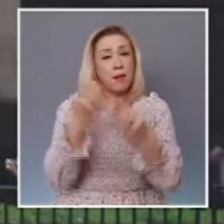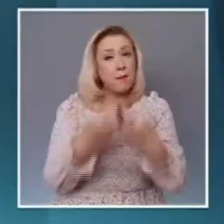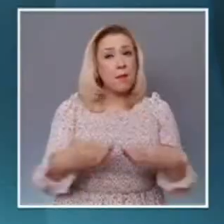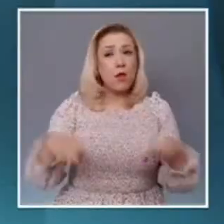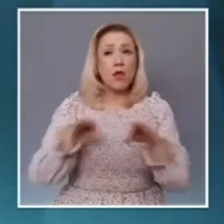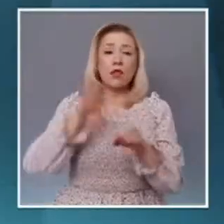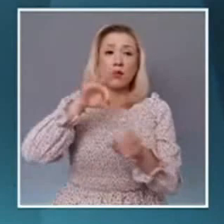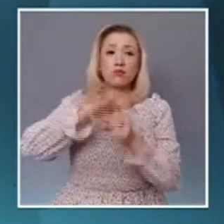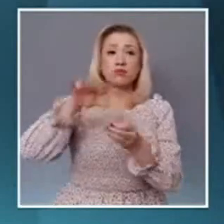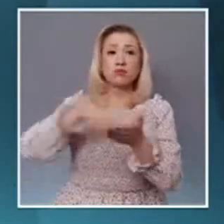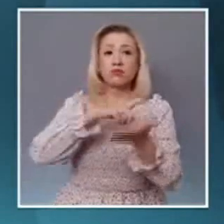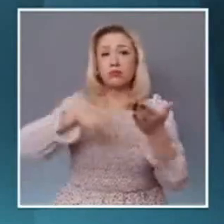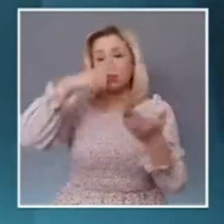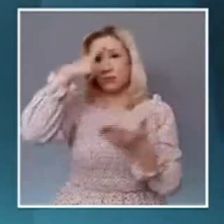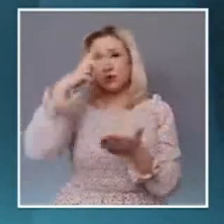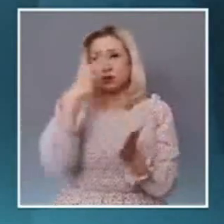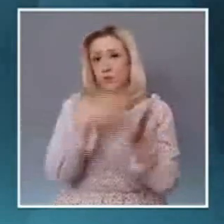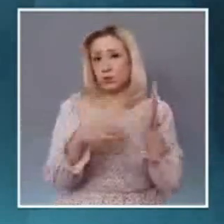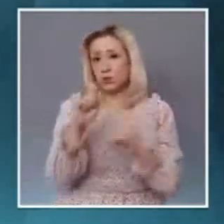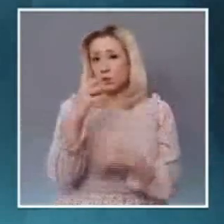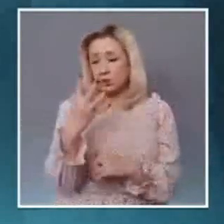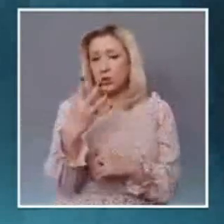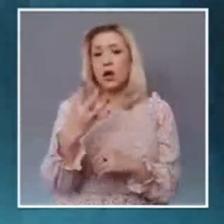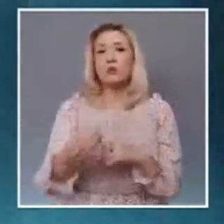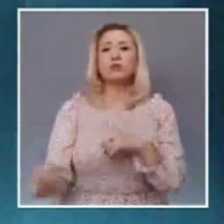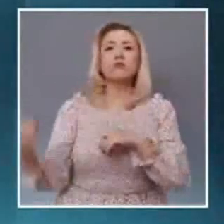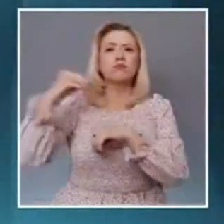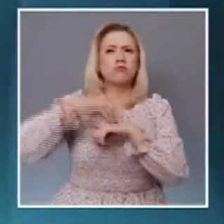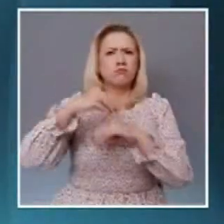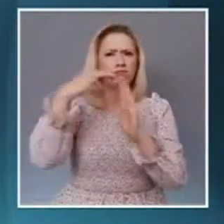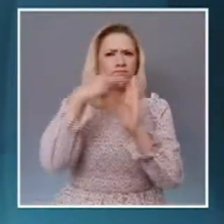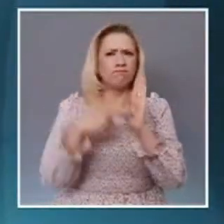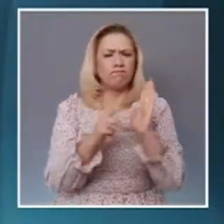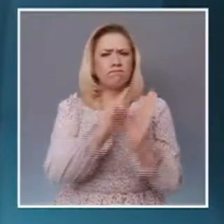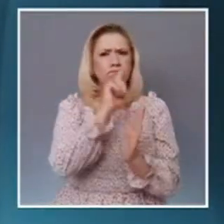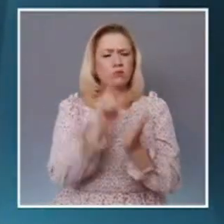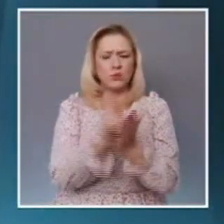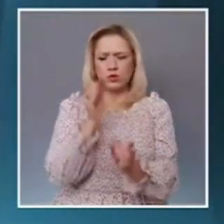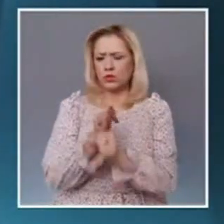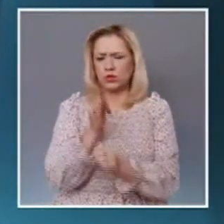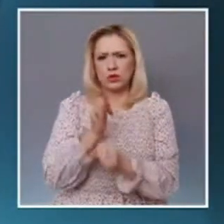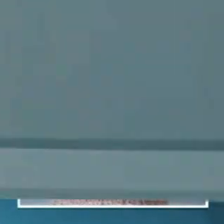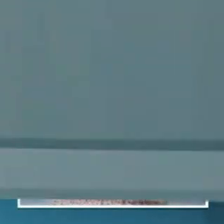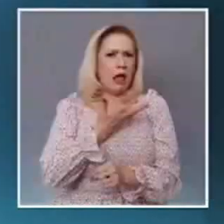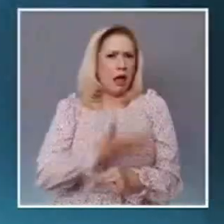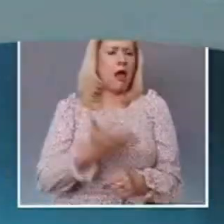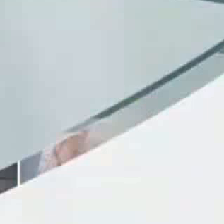de 2024, se aplicará el marco electoral vigente previo a estas reformas.